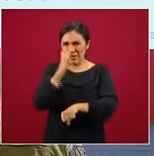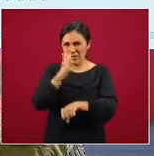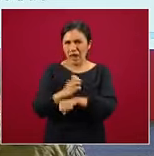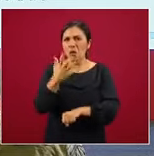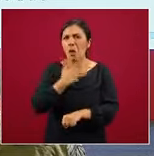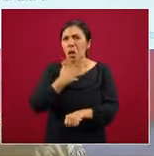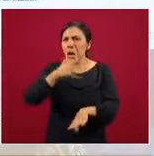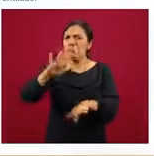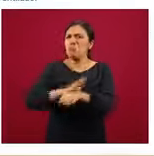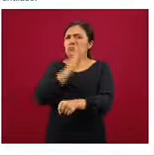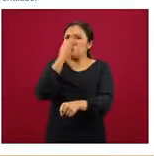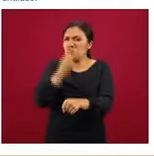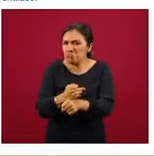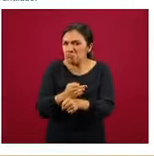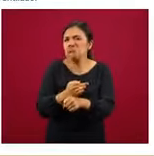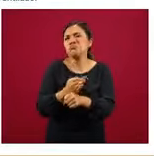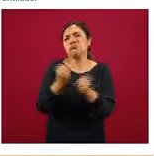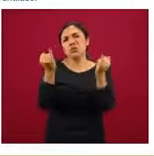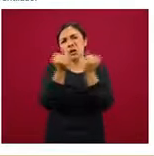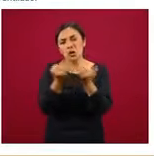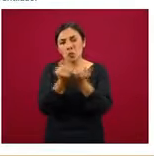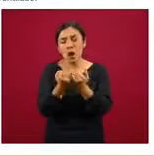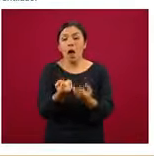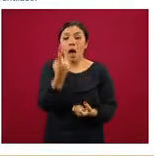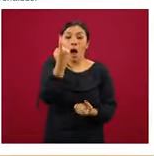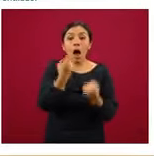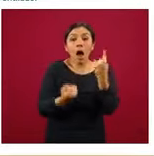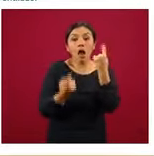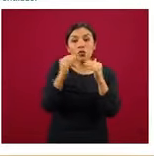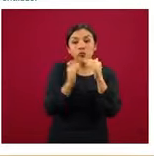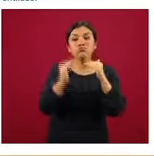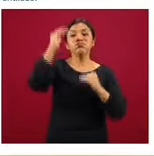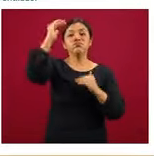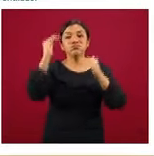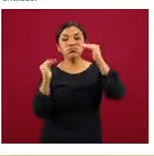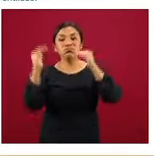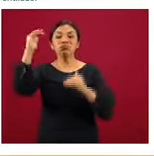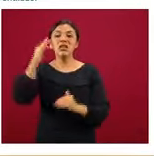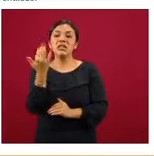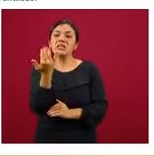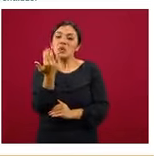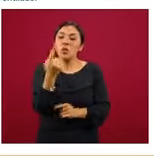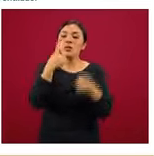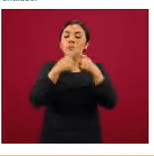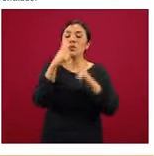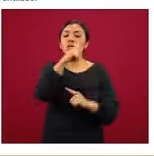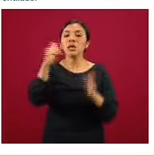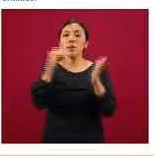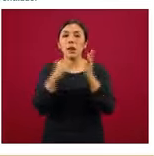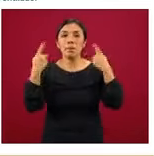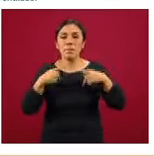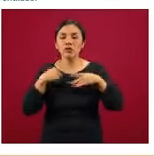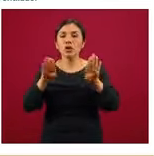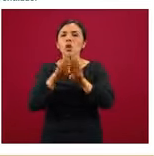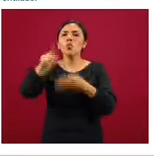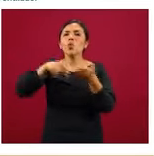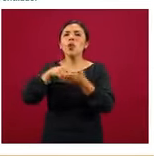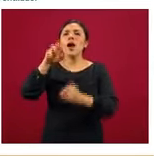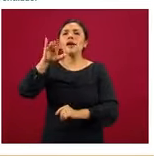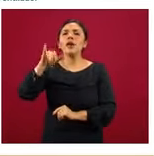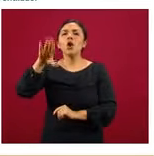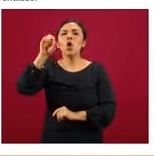Algunas entidades federativas van creciendo a una tasa de 50 por 100,000 habitantes, es el caso de Rincón de